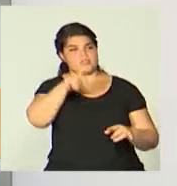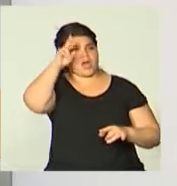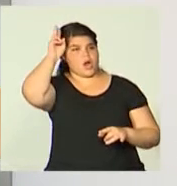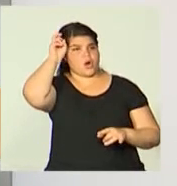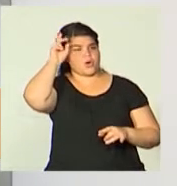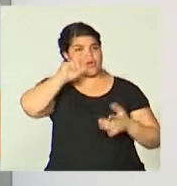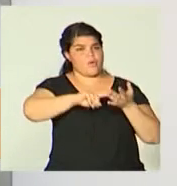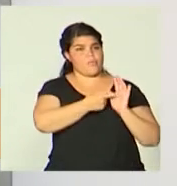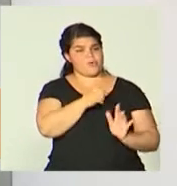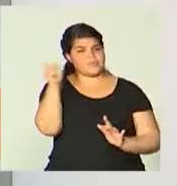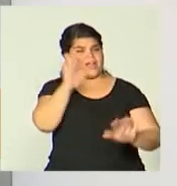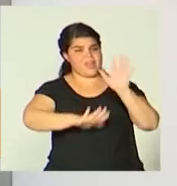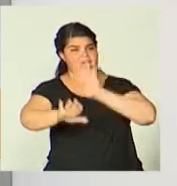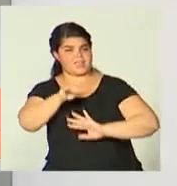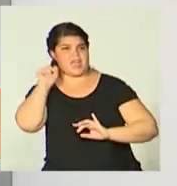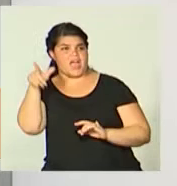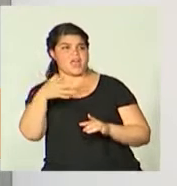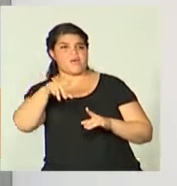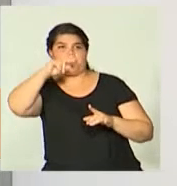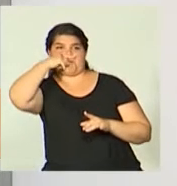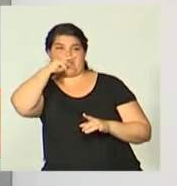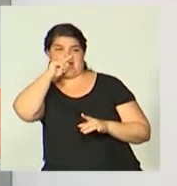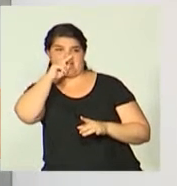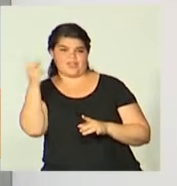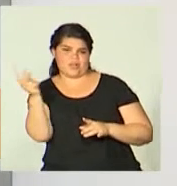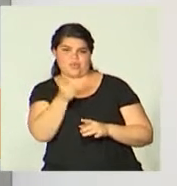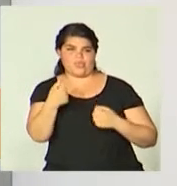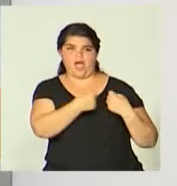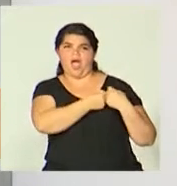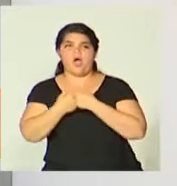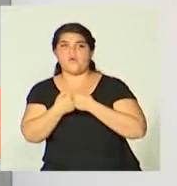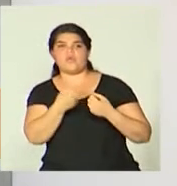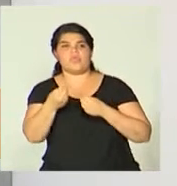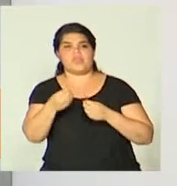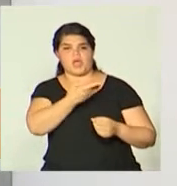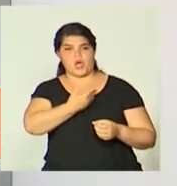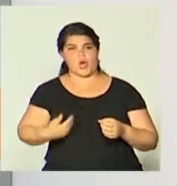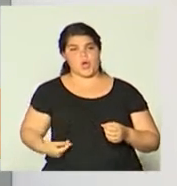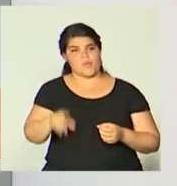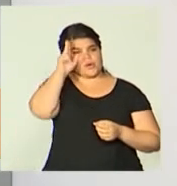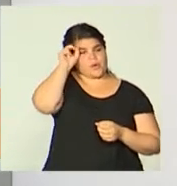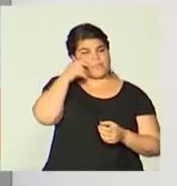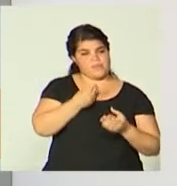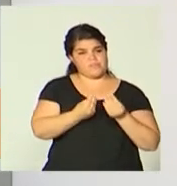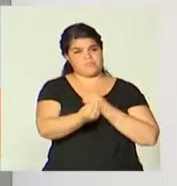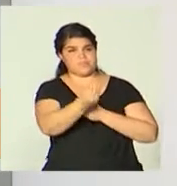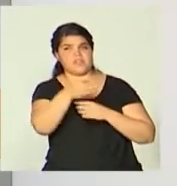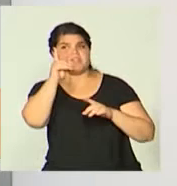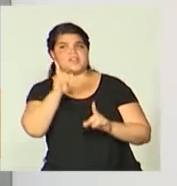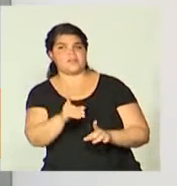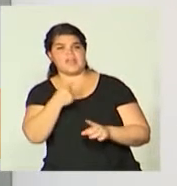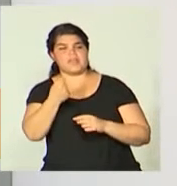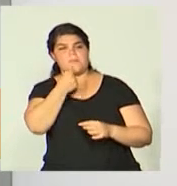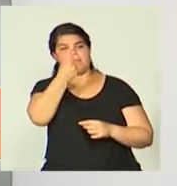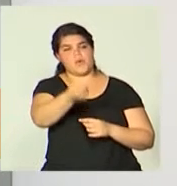en Buenos Aires con el presidente electo Mauricio Macri, teniendo en cuenta el inicio del gobierno de Alfredo Cornejo. Incluso también sumo a la